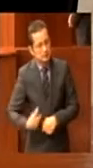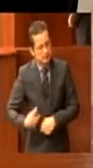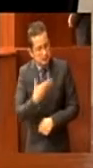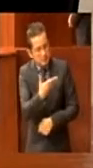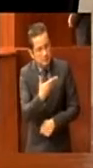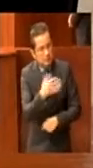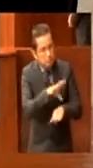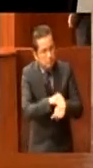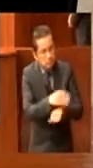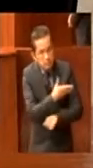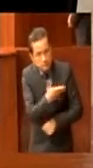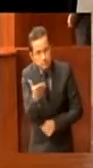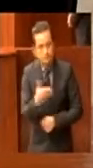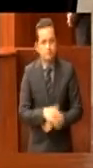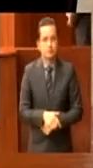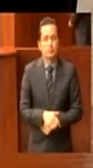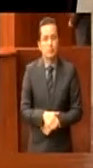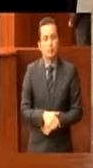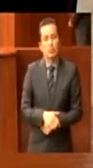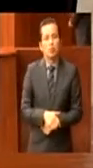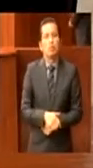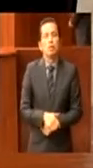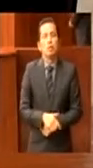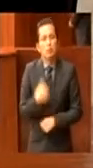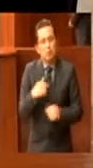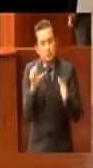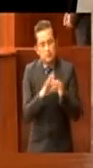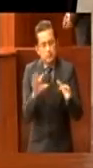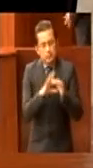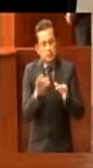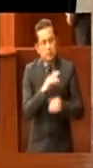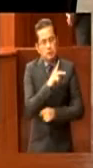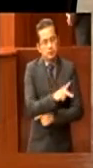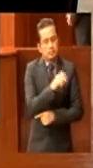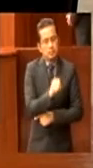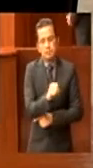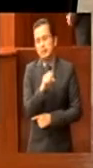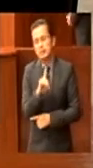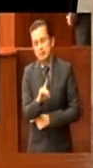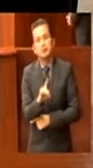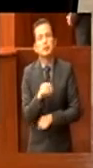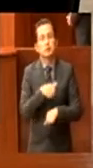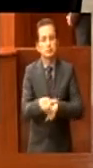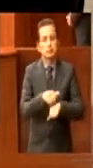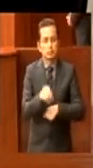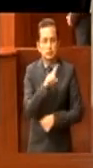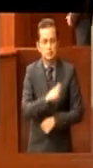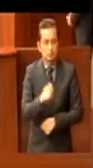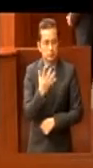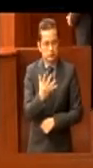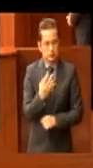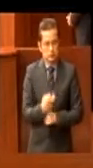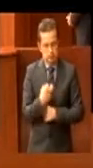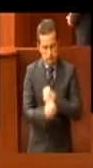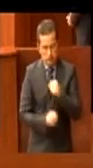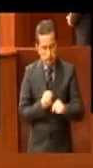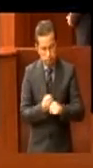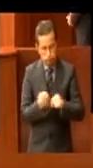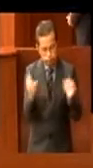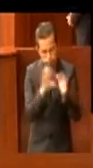doy cuenta con el proyecto de sentencia relativo al procedimiento especial sancionador de órgano distrital número 105 de este año